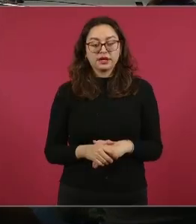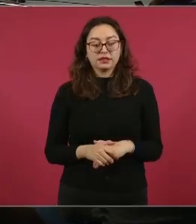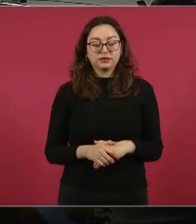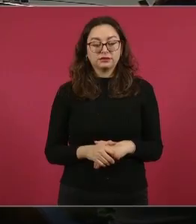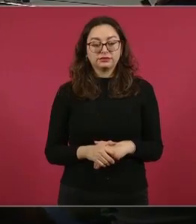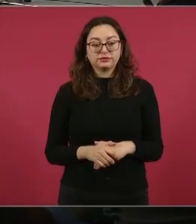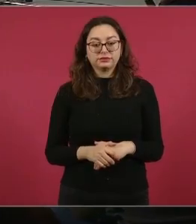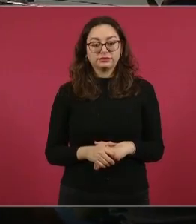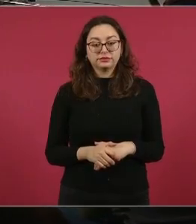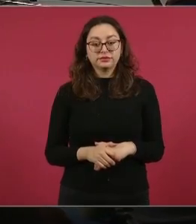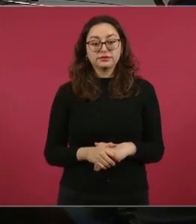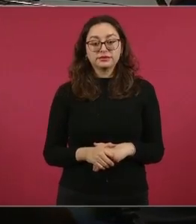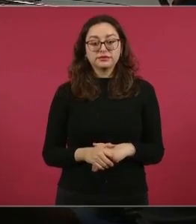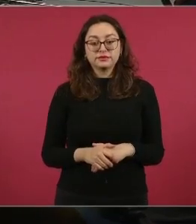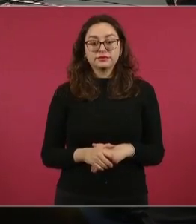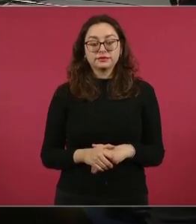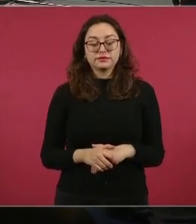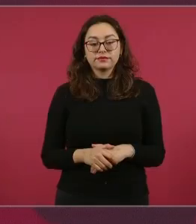Esto,